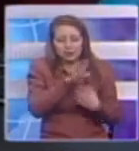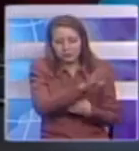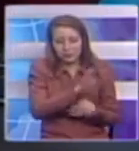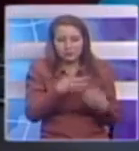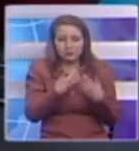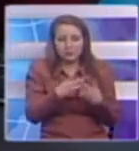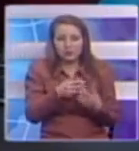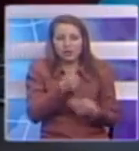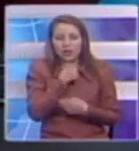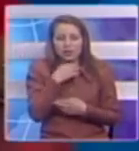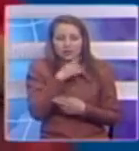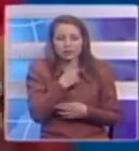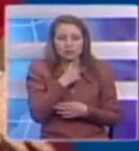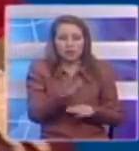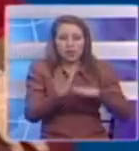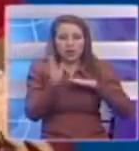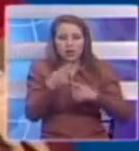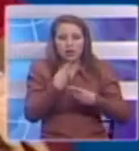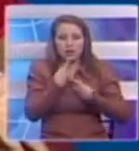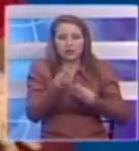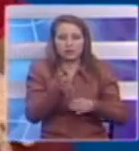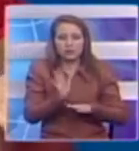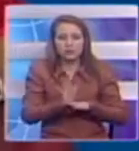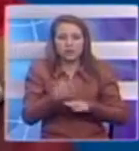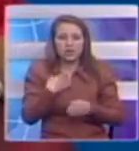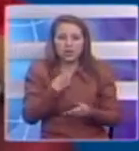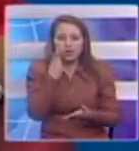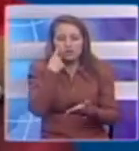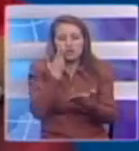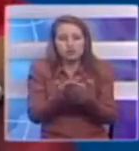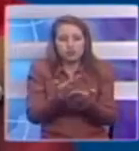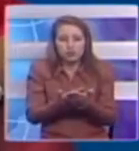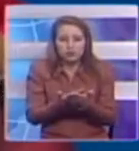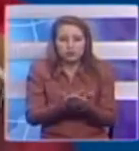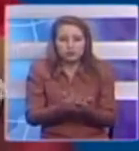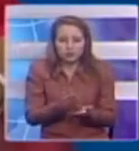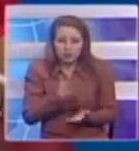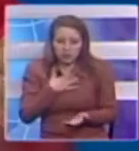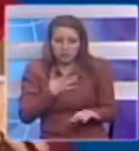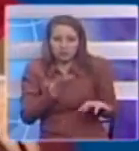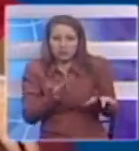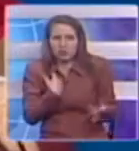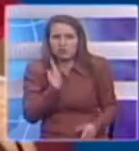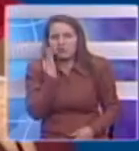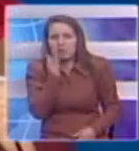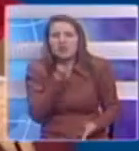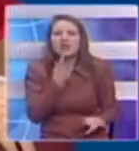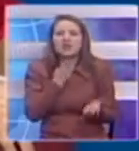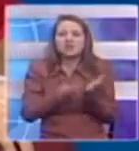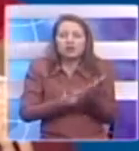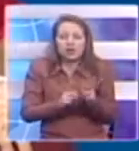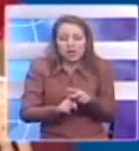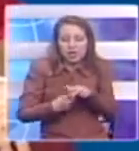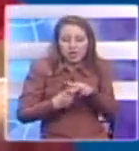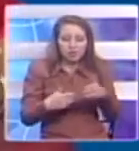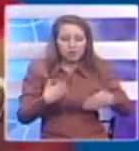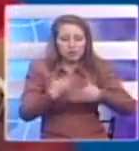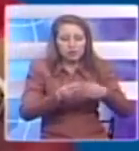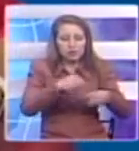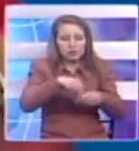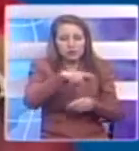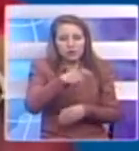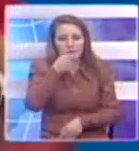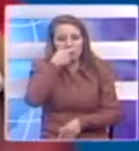empresa, donde a confesión de parte relevó de prueba. O sea, entonces yo estoy esperando que ya se inicie ese proceso en la fiscalía,